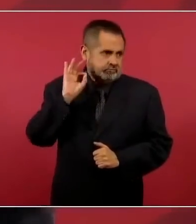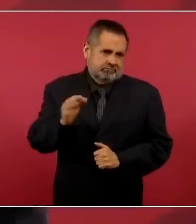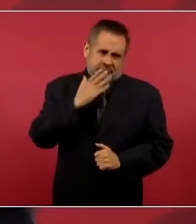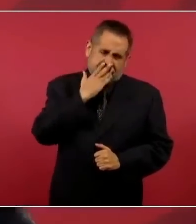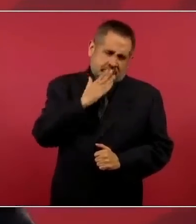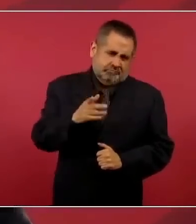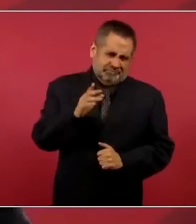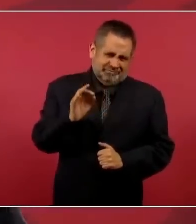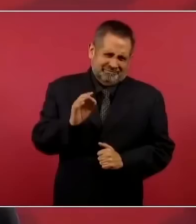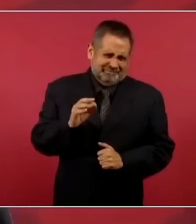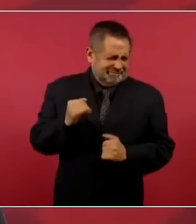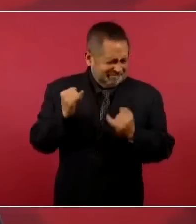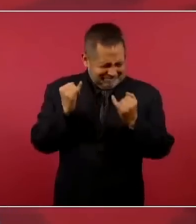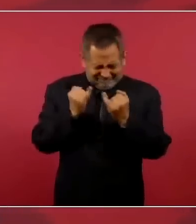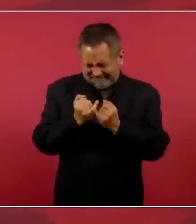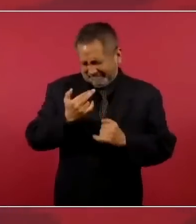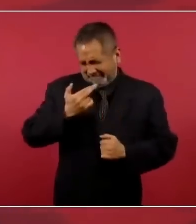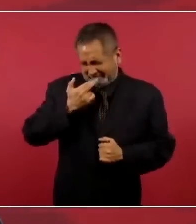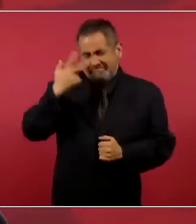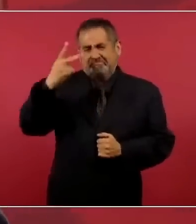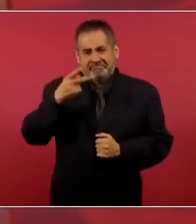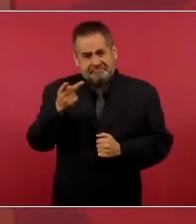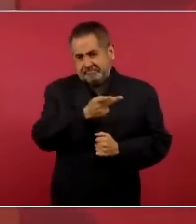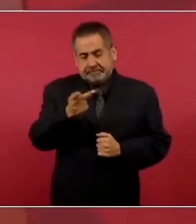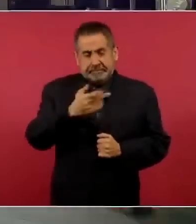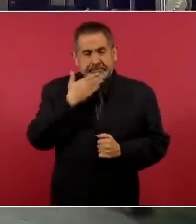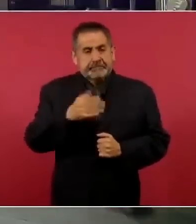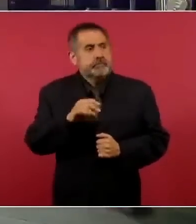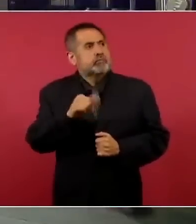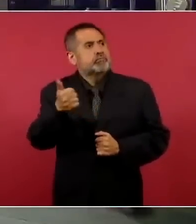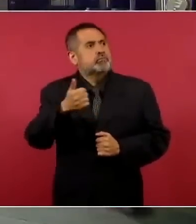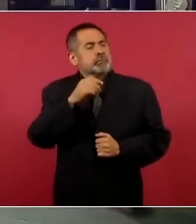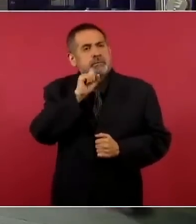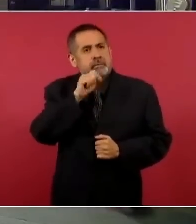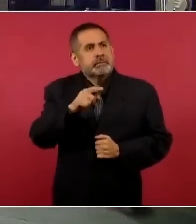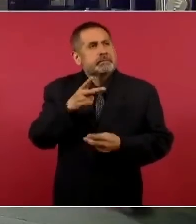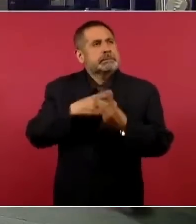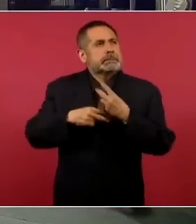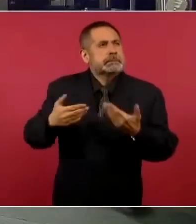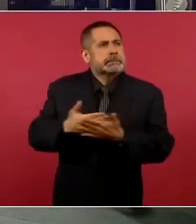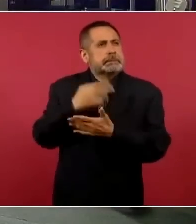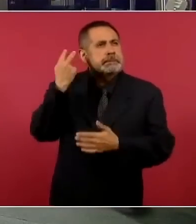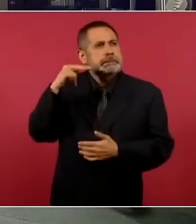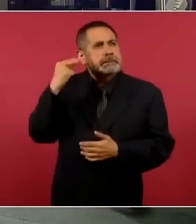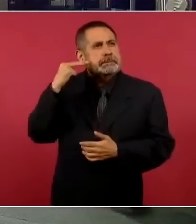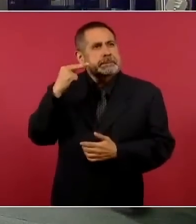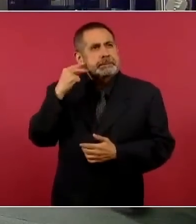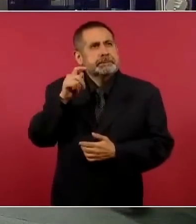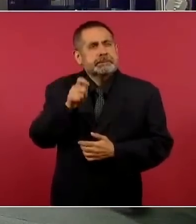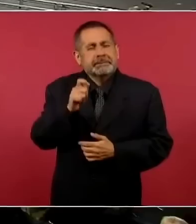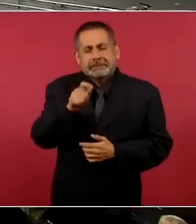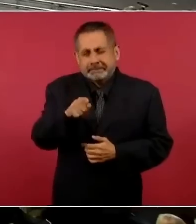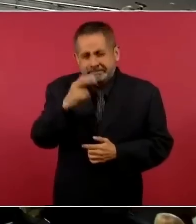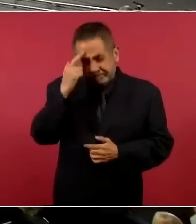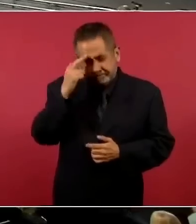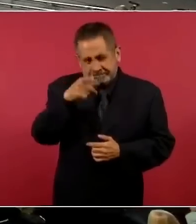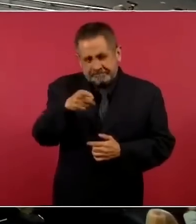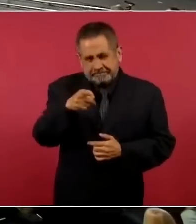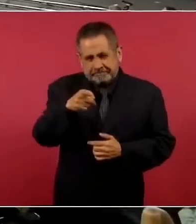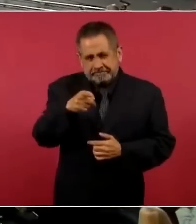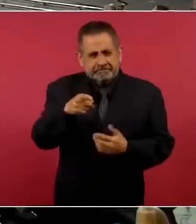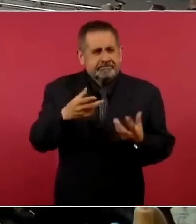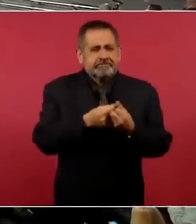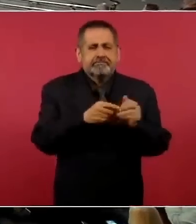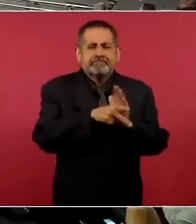Reyes Razo, era de lo mejor. Había uno también veracruzano que estaba en el